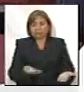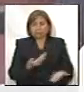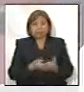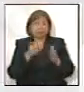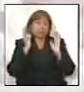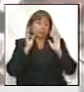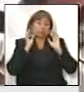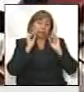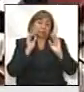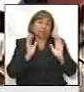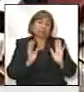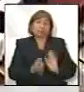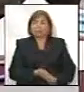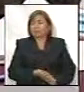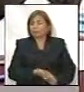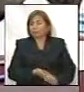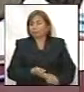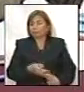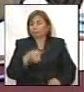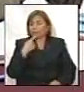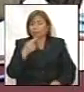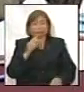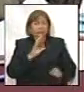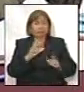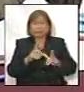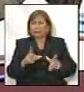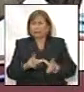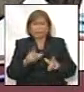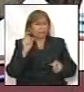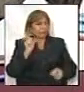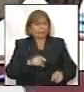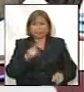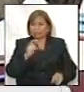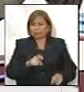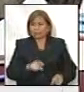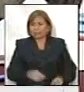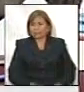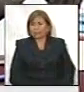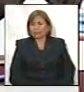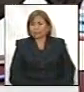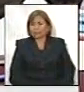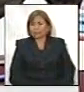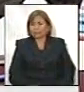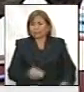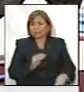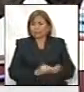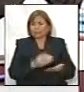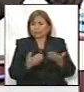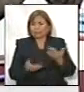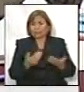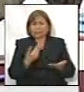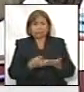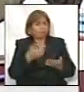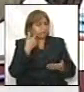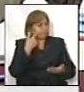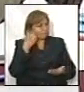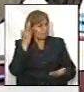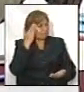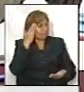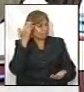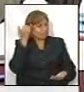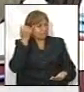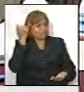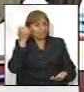sugiero. Ningún espacio de diálogo es innecesario, Presidenta. Más aún conociendo acá las ideas que tendremos